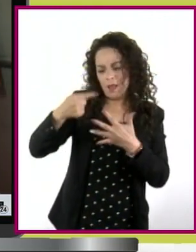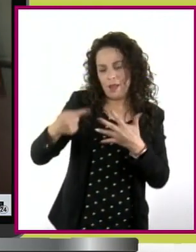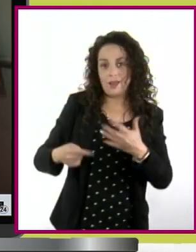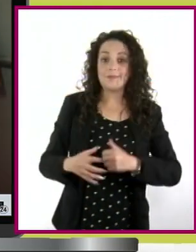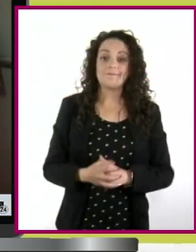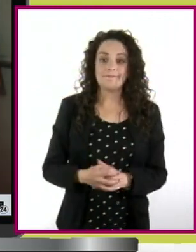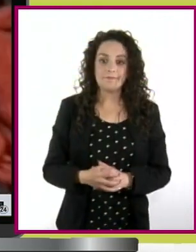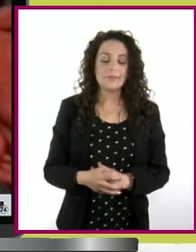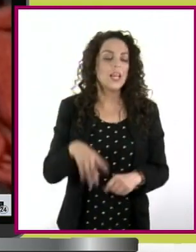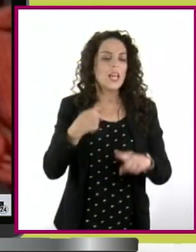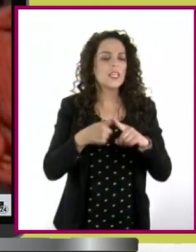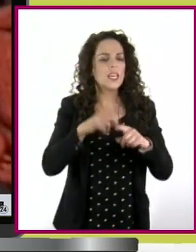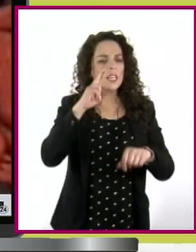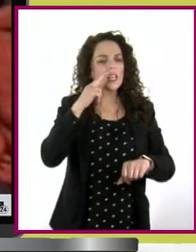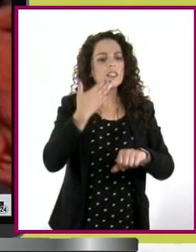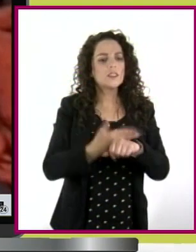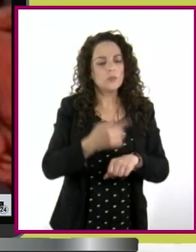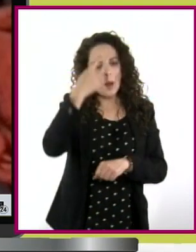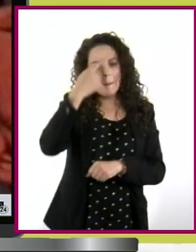buena comunicación? Es